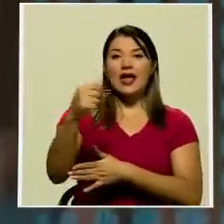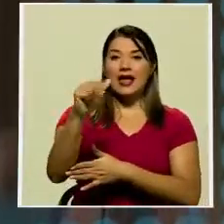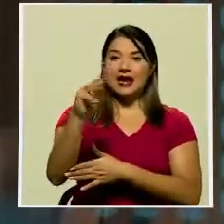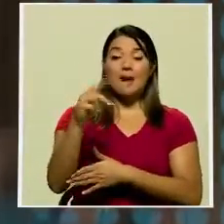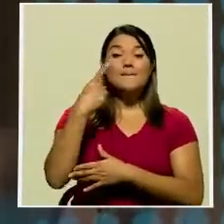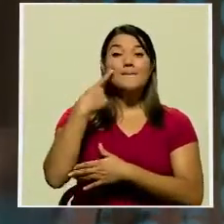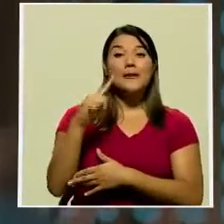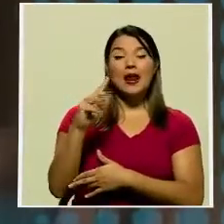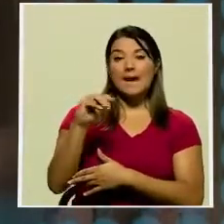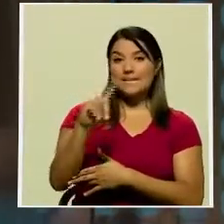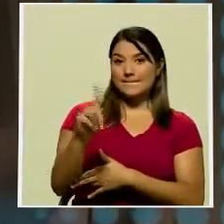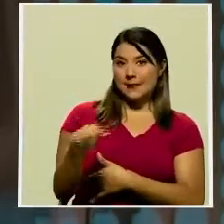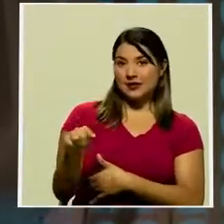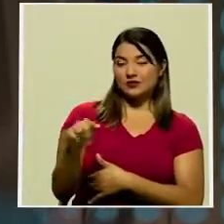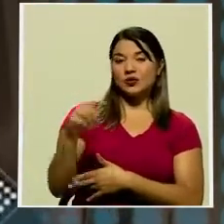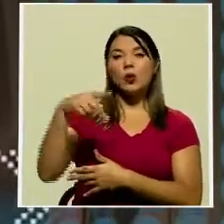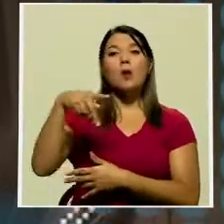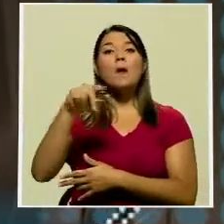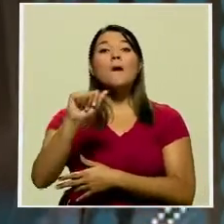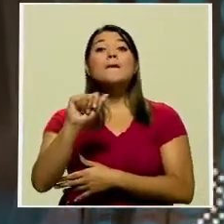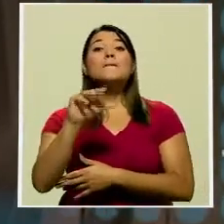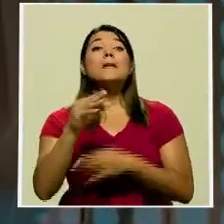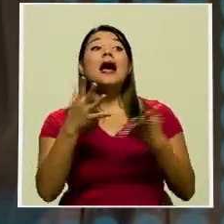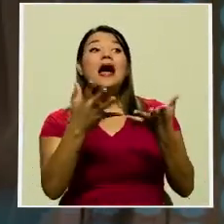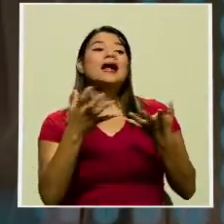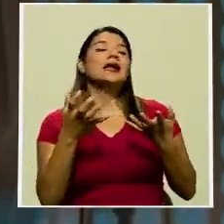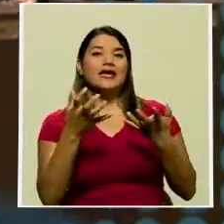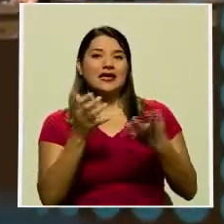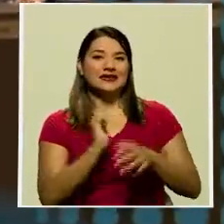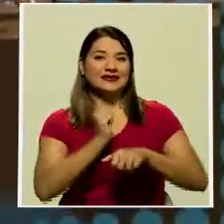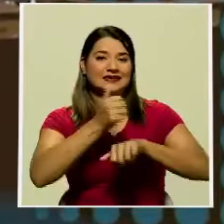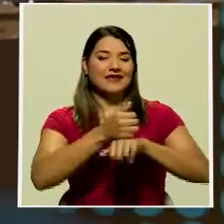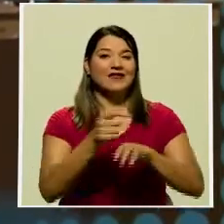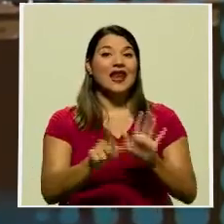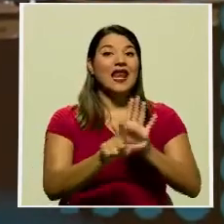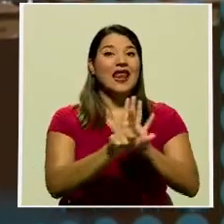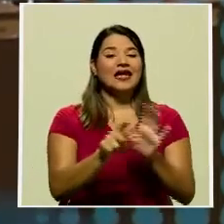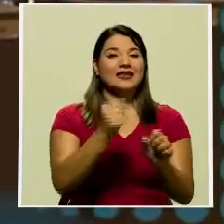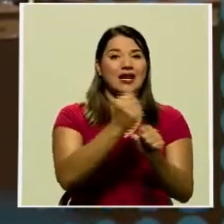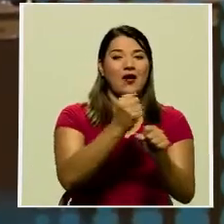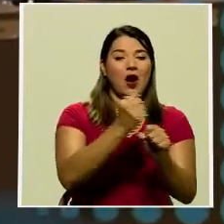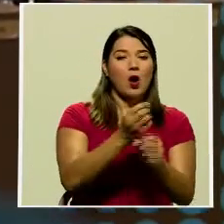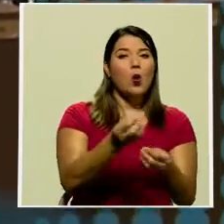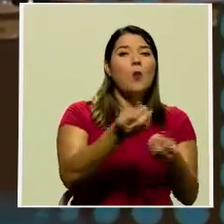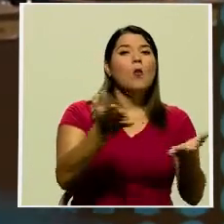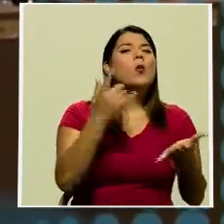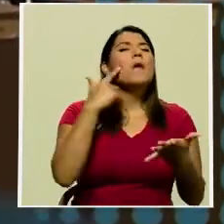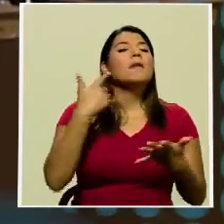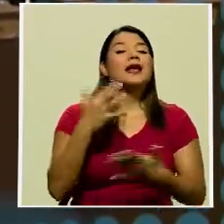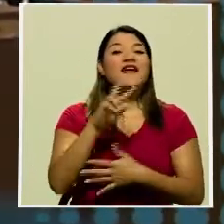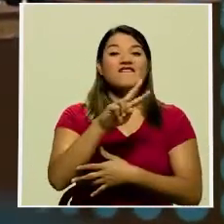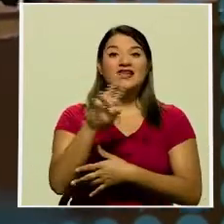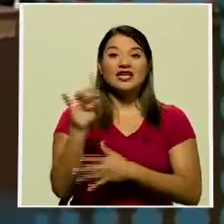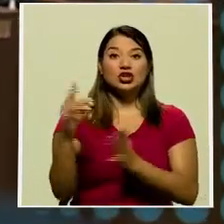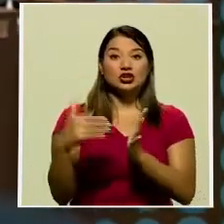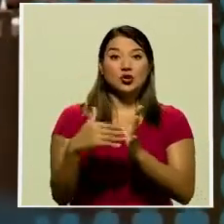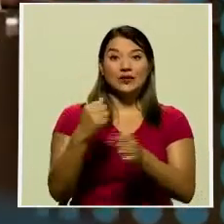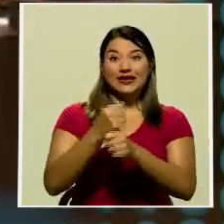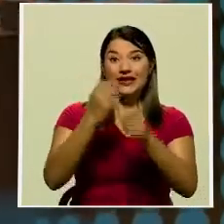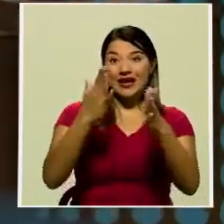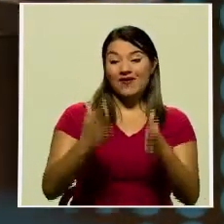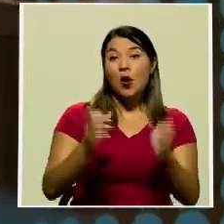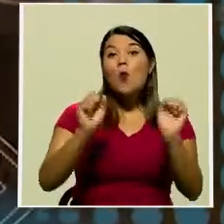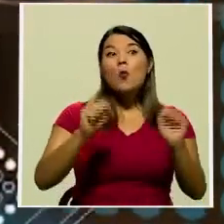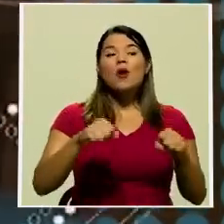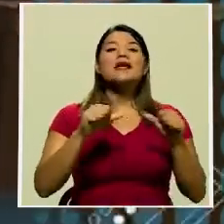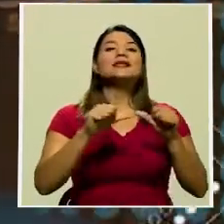El PAC pretende impulsar una reforma a la Ley de Empleo Público que le permita a 28,000 empleados del sector público seguir ganando